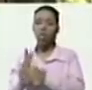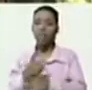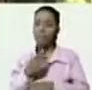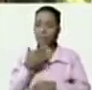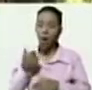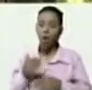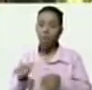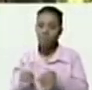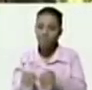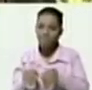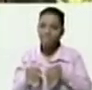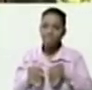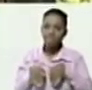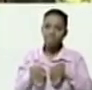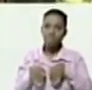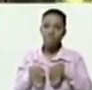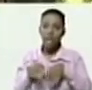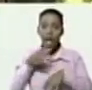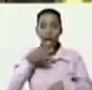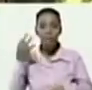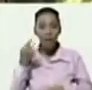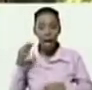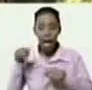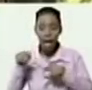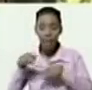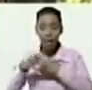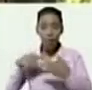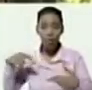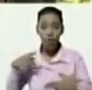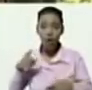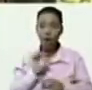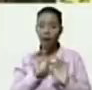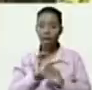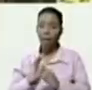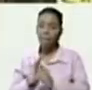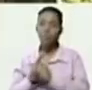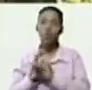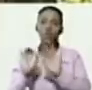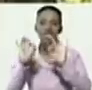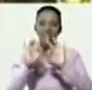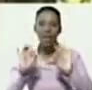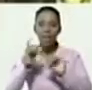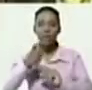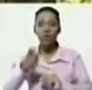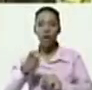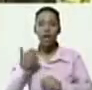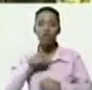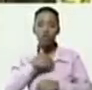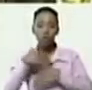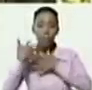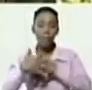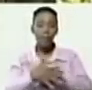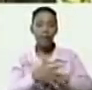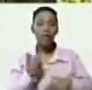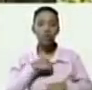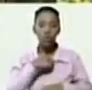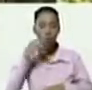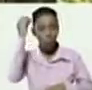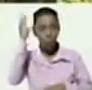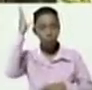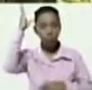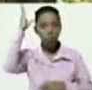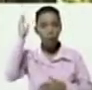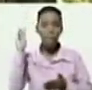En verdad esta revolución ya no la para nadie y marchará al ritmo que nosotros seamos capaces de imponerle,